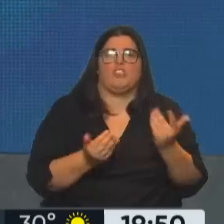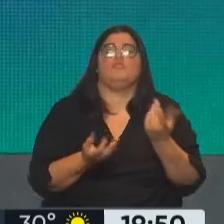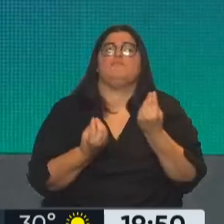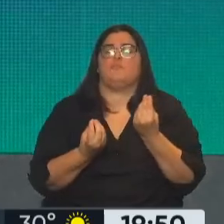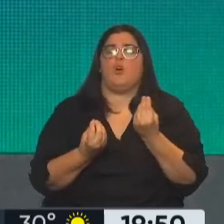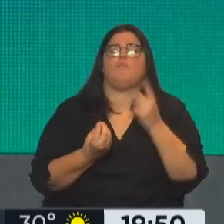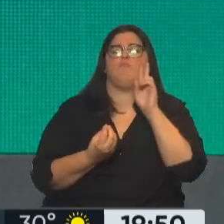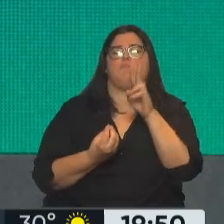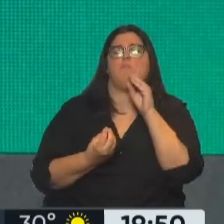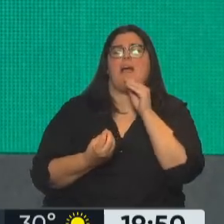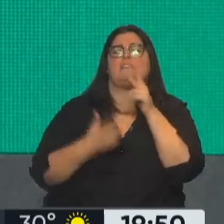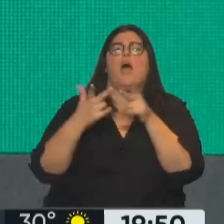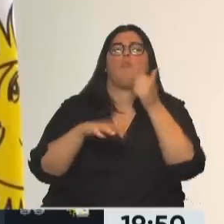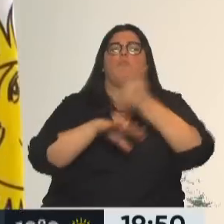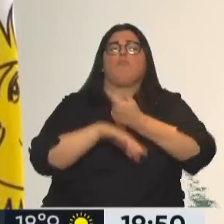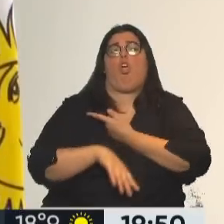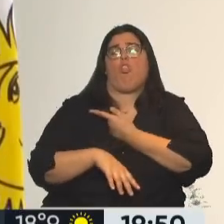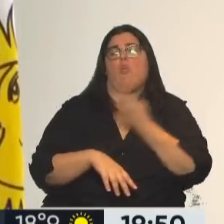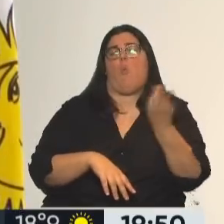en Washington. A ver, dame.